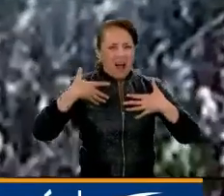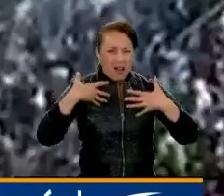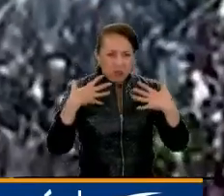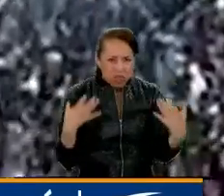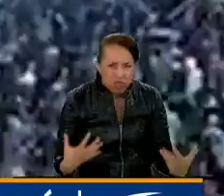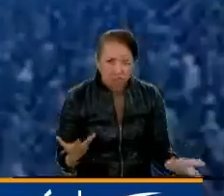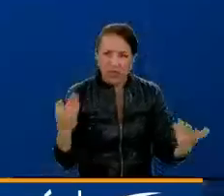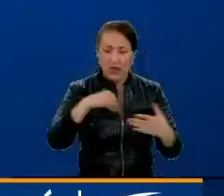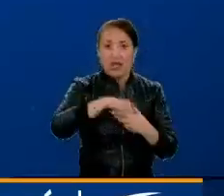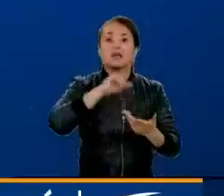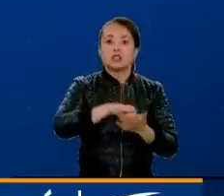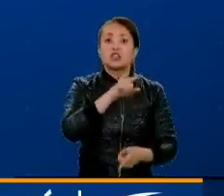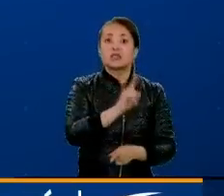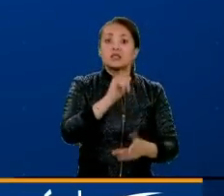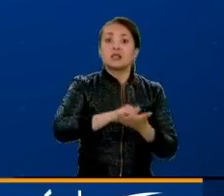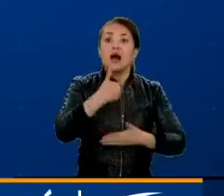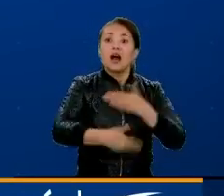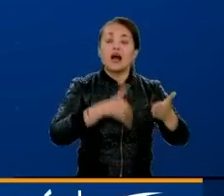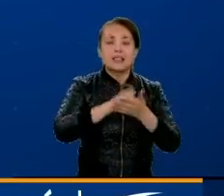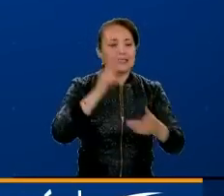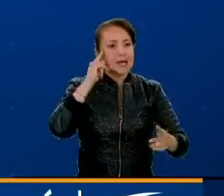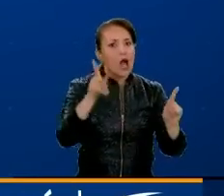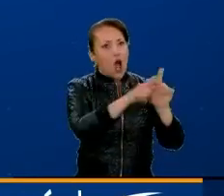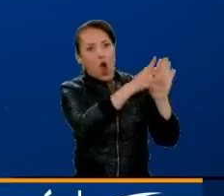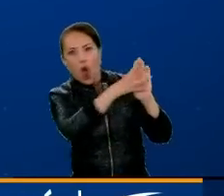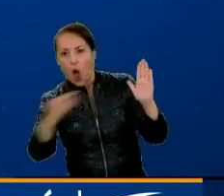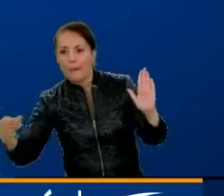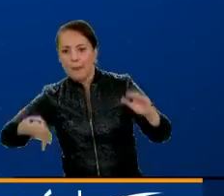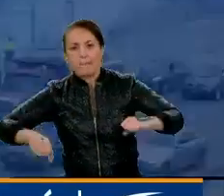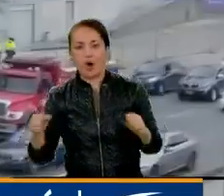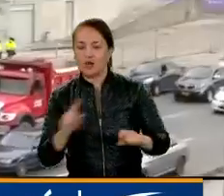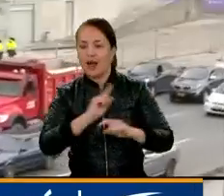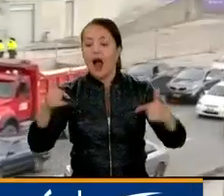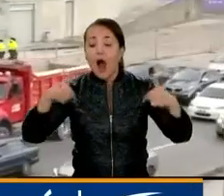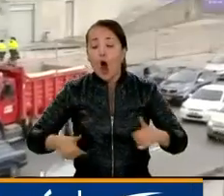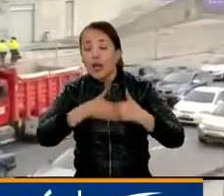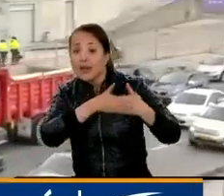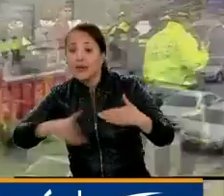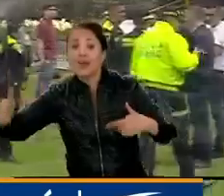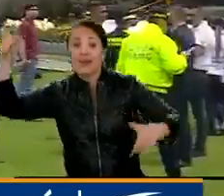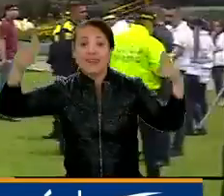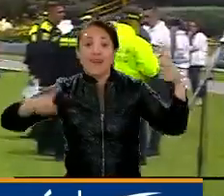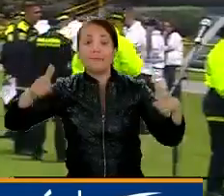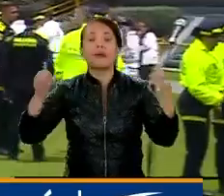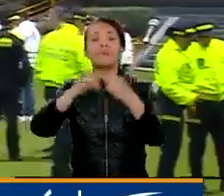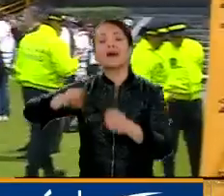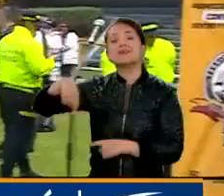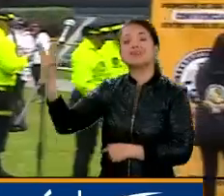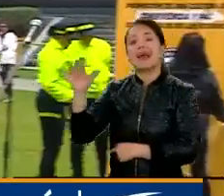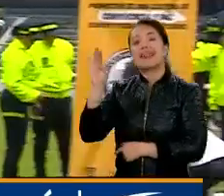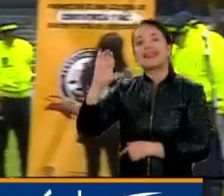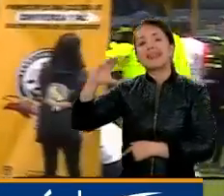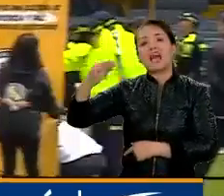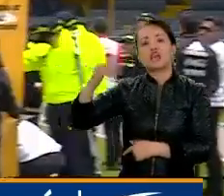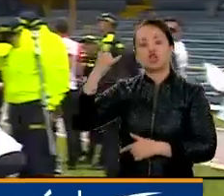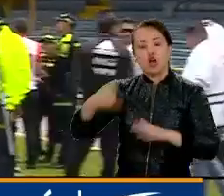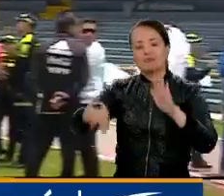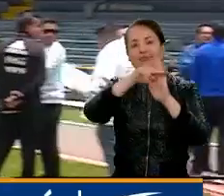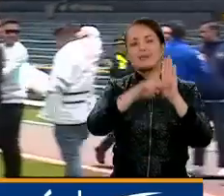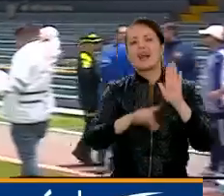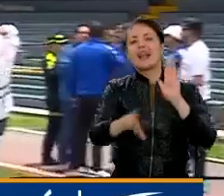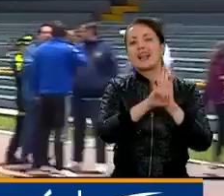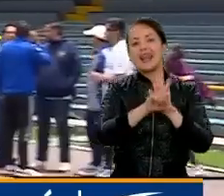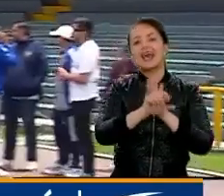Para impedir que estas imágenes se repliquen en los estadios de Bogotá, a partir de hoy, en el Campín y en el Estadio de Techo, se aplicará la Ley